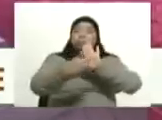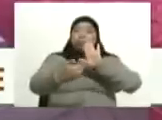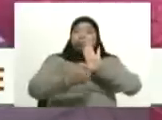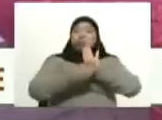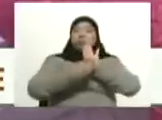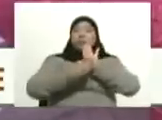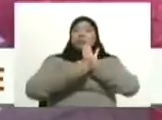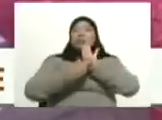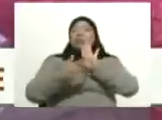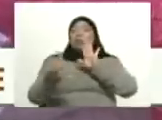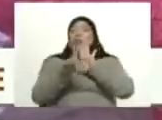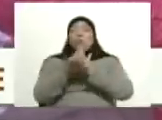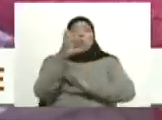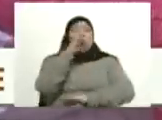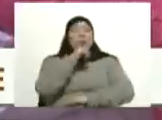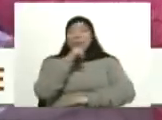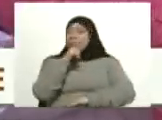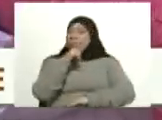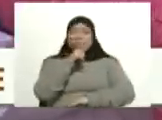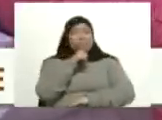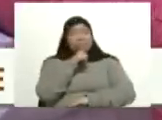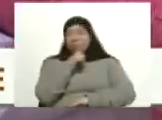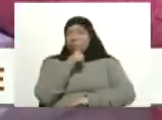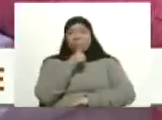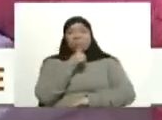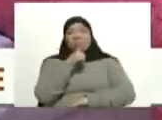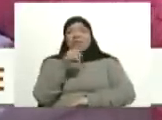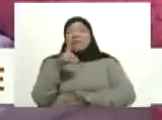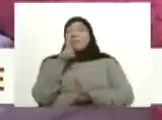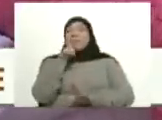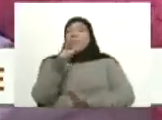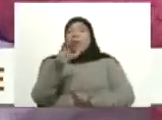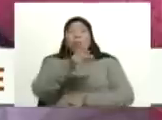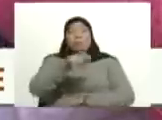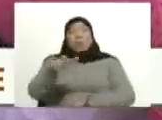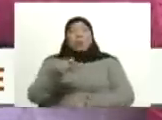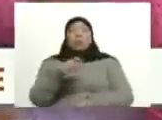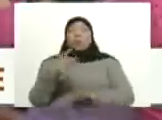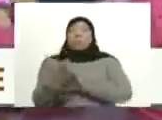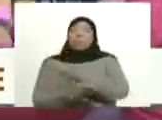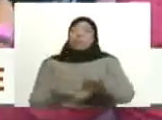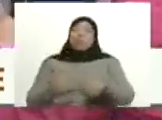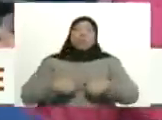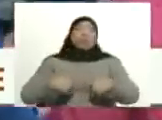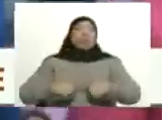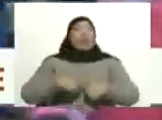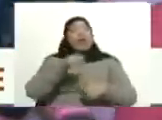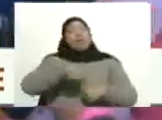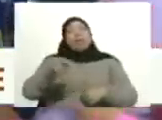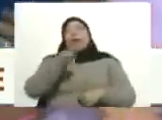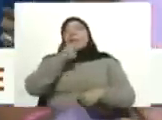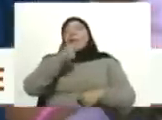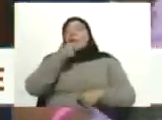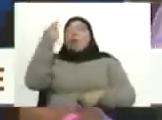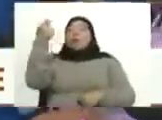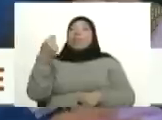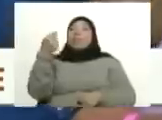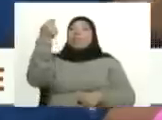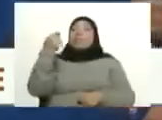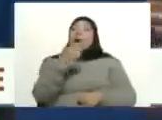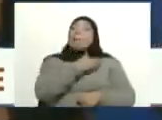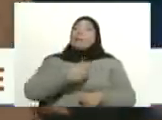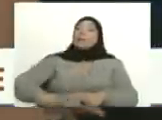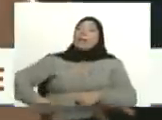unilaterales son ilegales, son ilegítimas y son criminales. Muchas gracias. Bien, eran declaraciones del diputado Jorge Rodríguez, presidente del